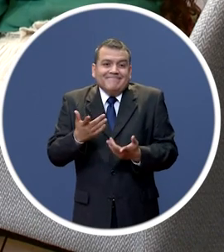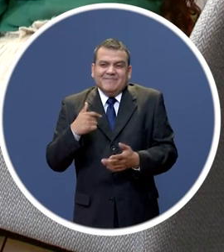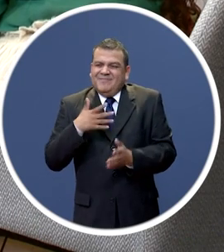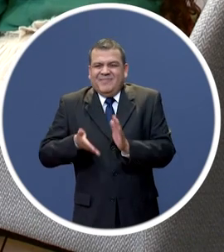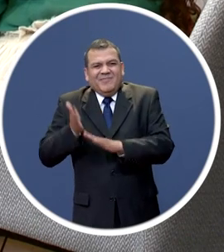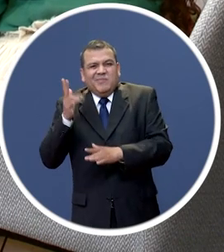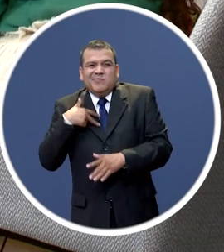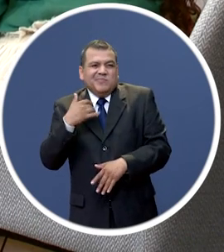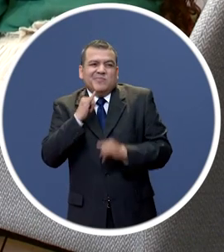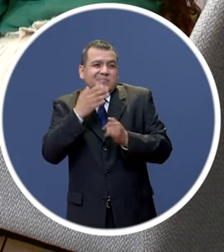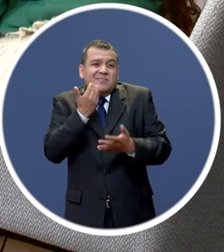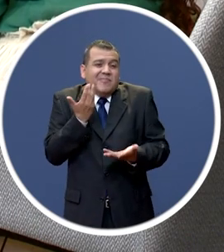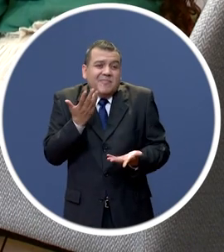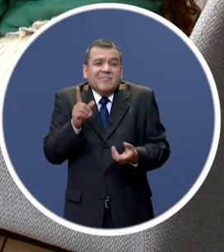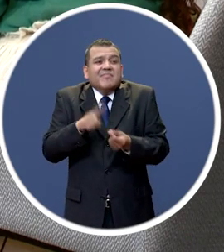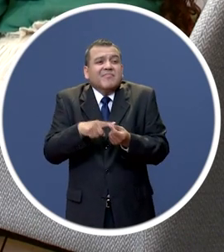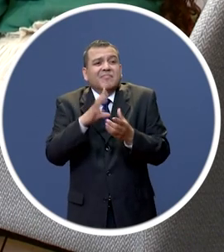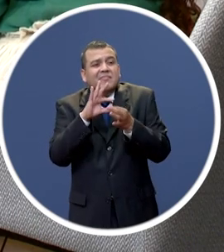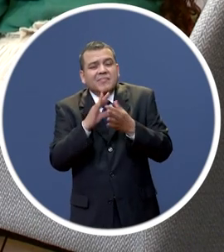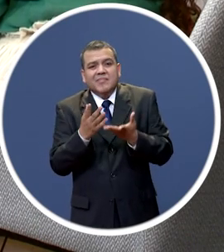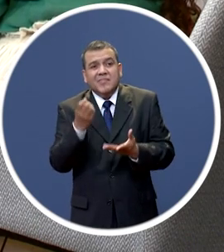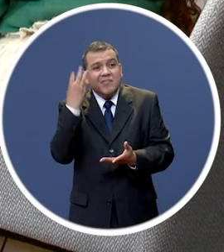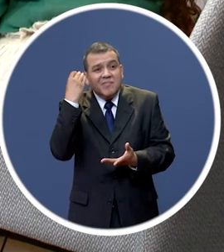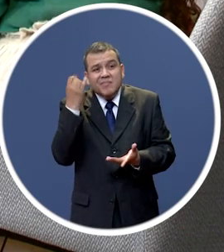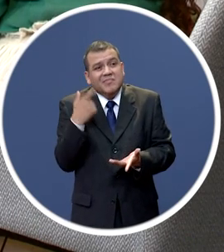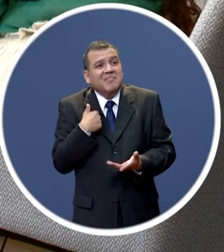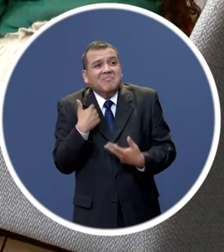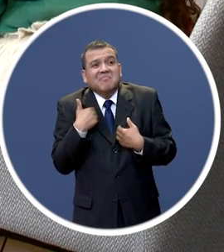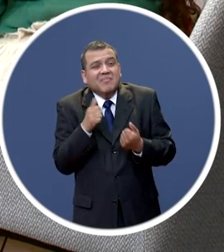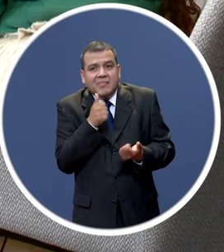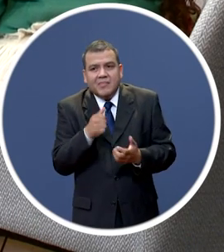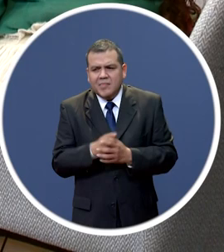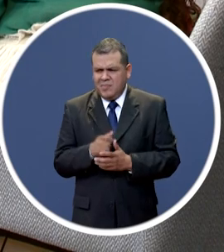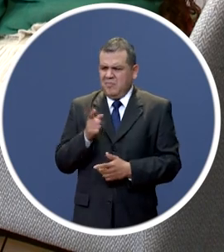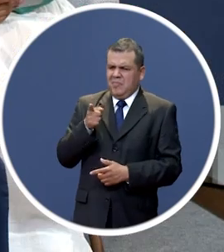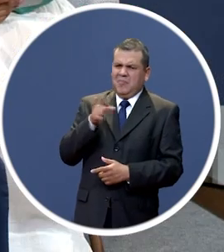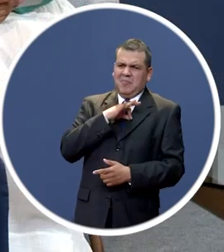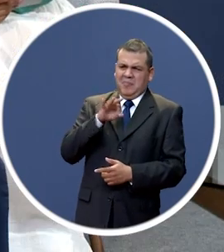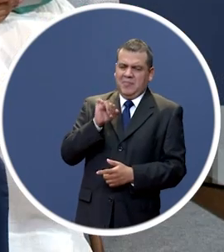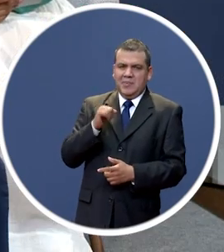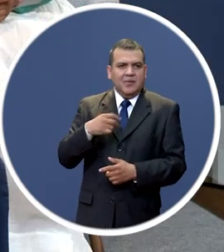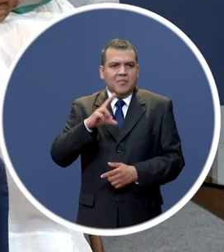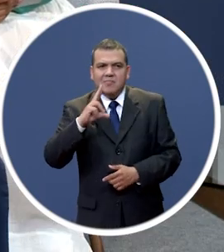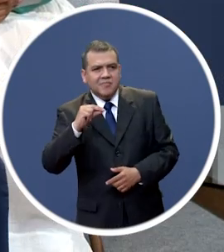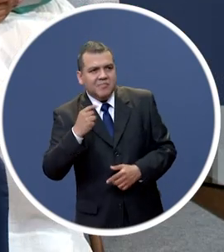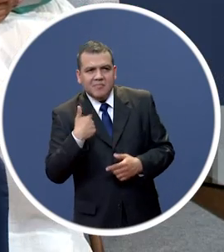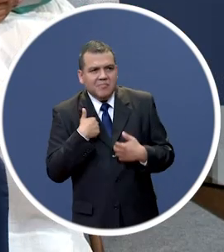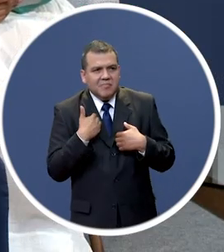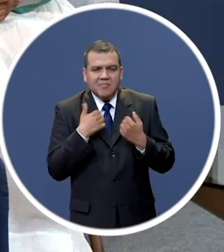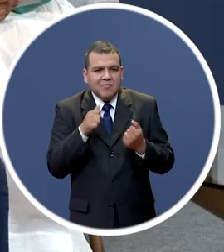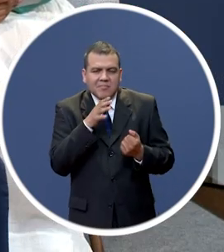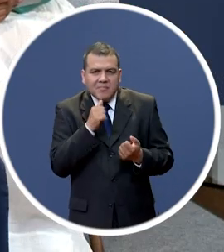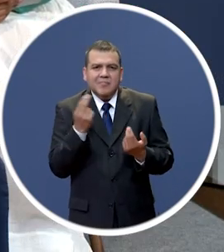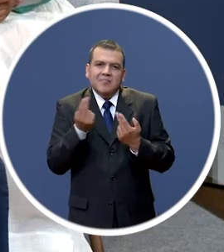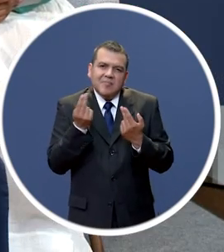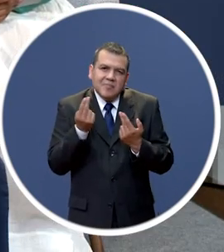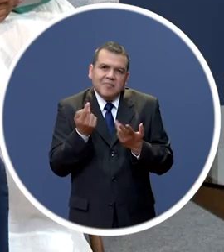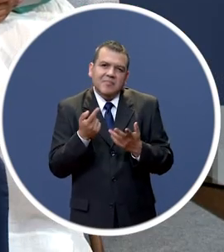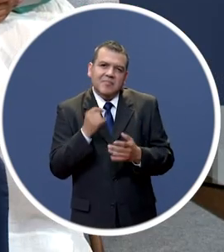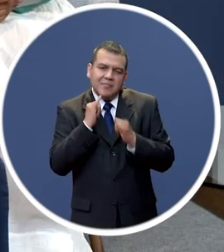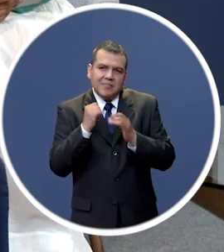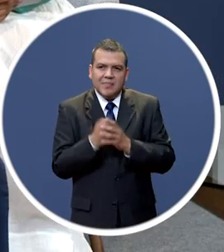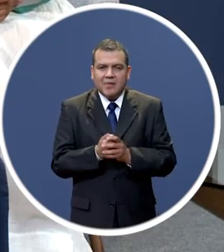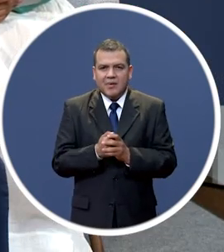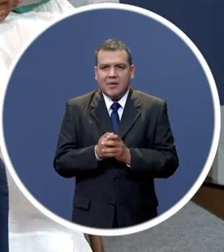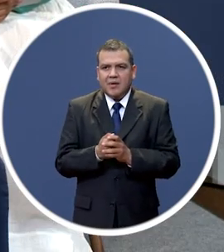se van porque no hay un intérprete. yo le digo, pero pues es que tú puedes entender. Y me dice, no. ¿Por qué? Pues es que